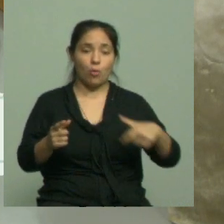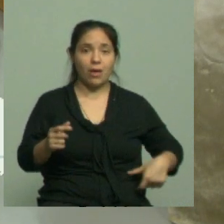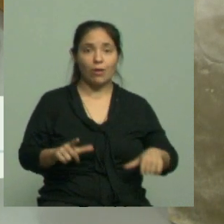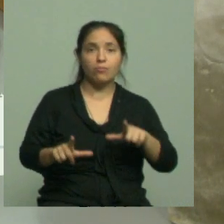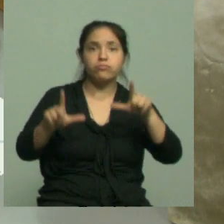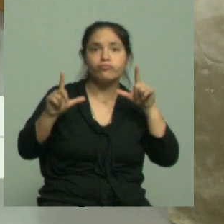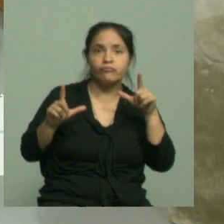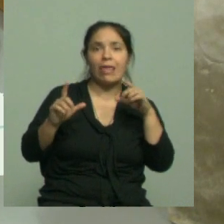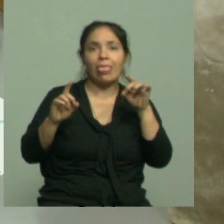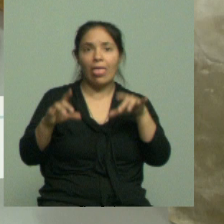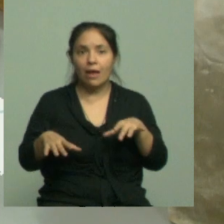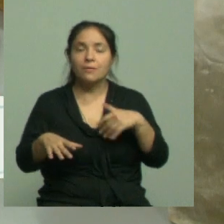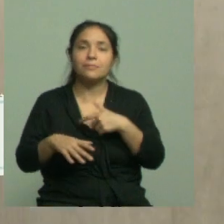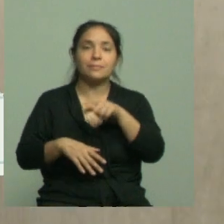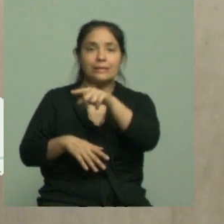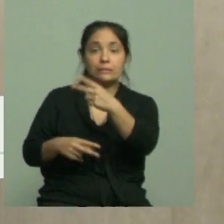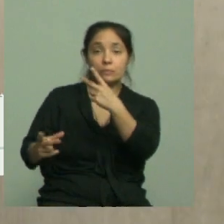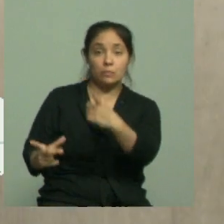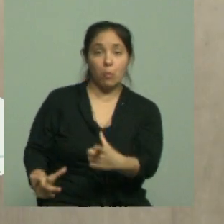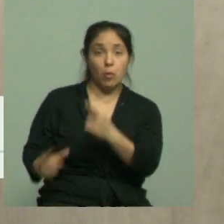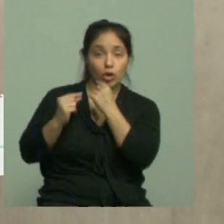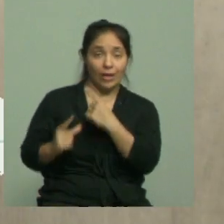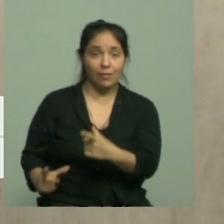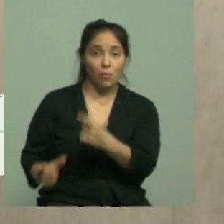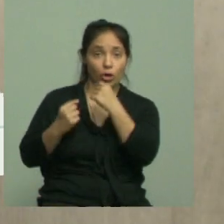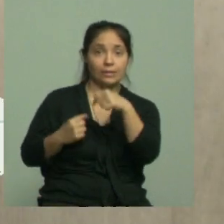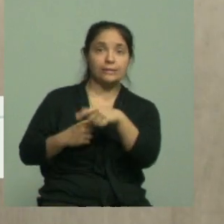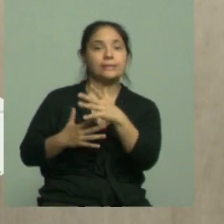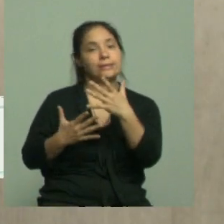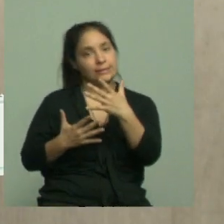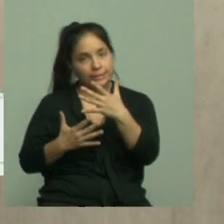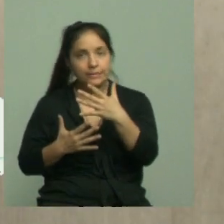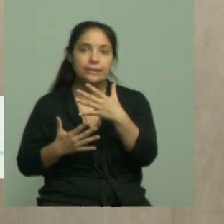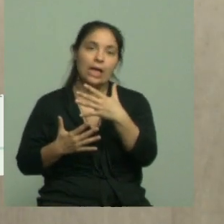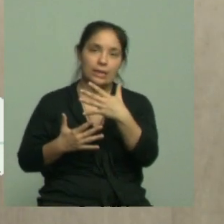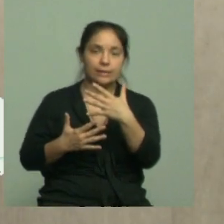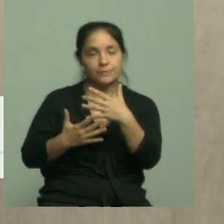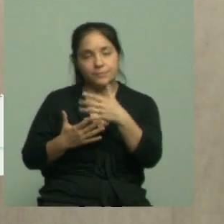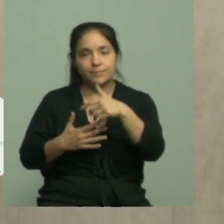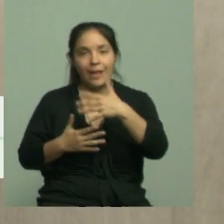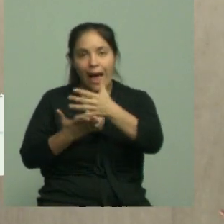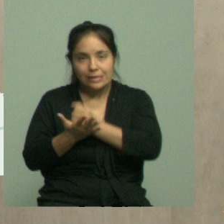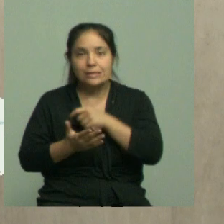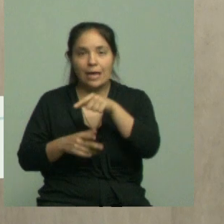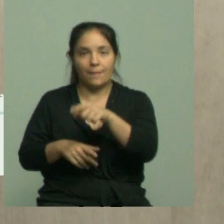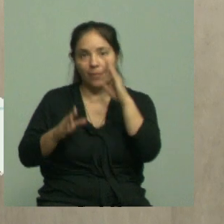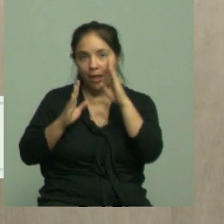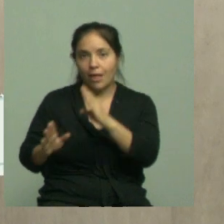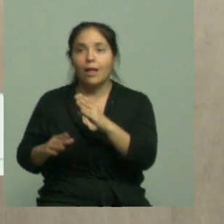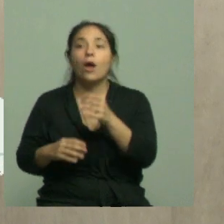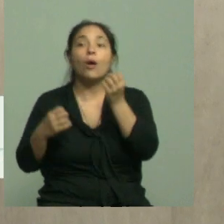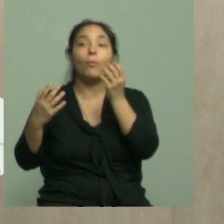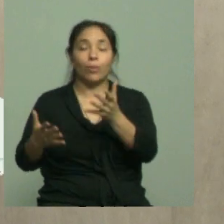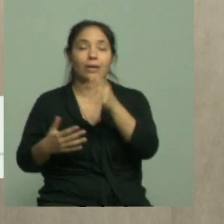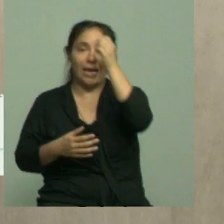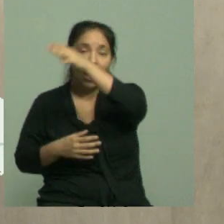termina cediendo ante estos reclamos internos, más allá de lo que uno pueda llegar a opinar en relación a que para mí son genuinos los planteos que les